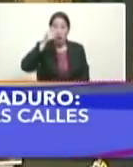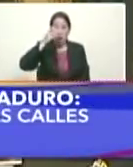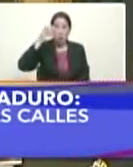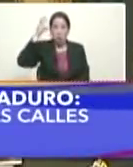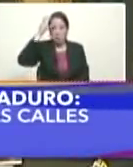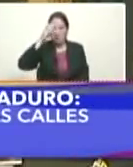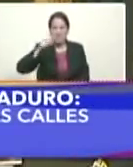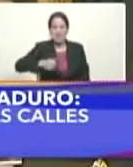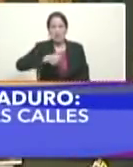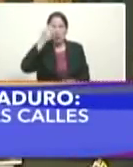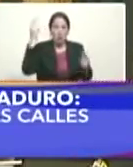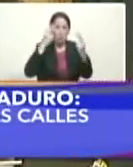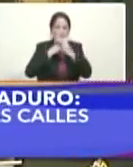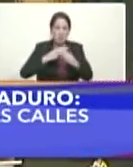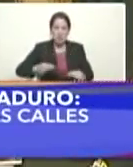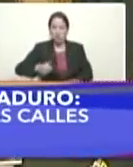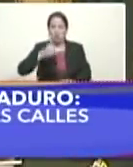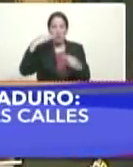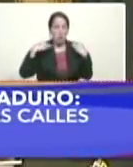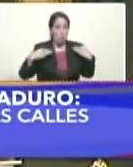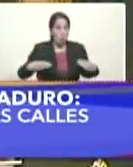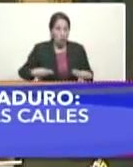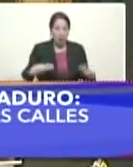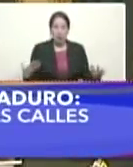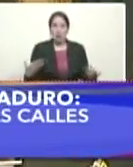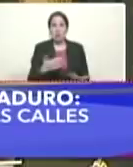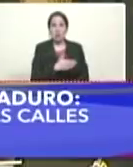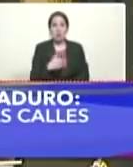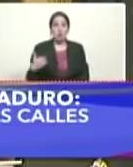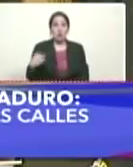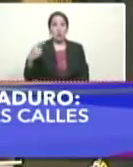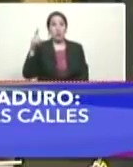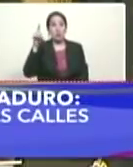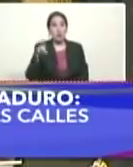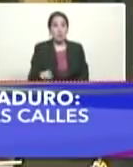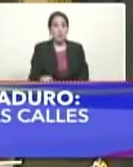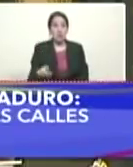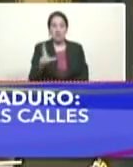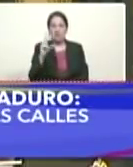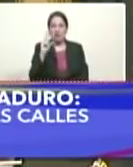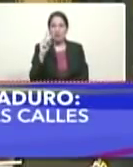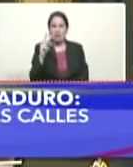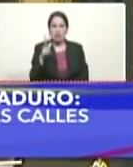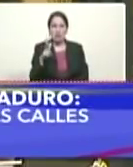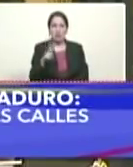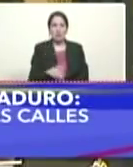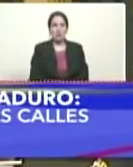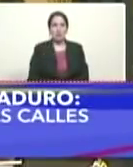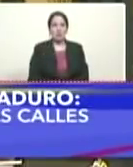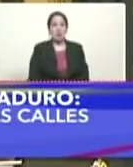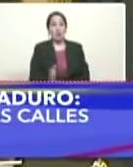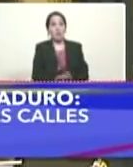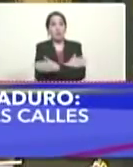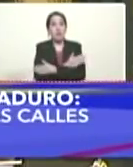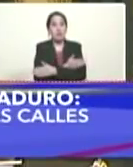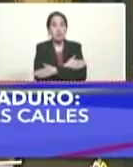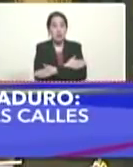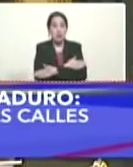compromiso más moral yo quiero también en tercer lugar felicitar